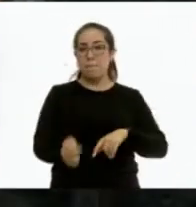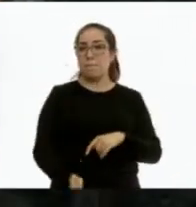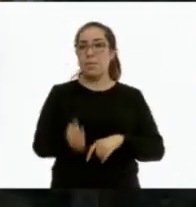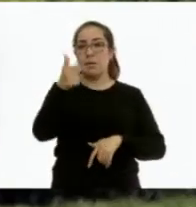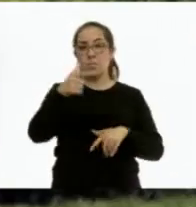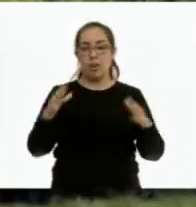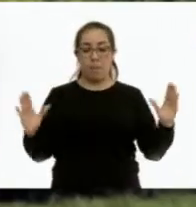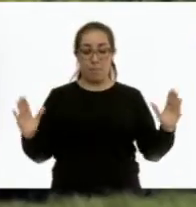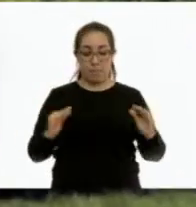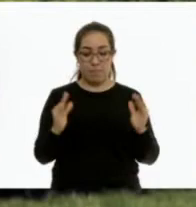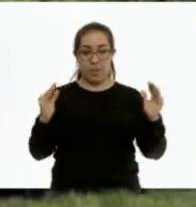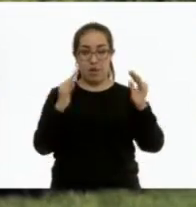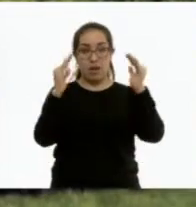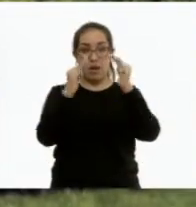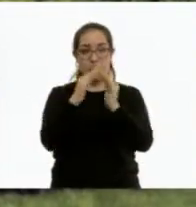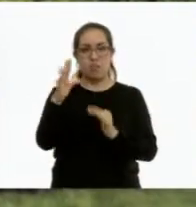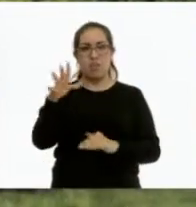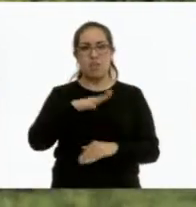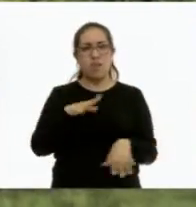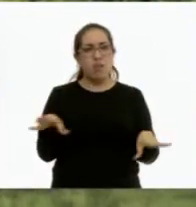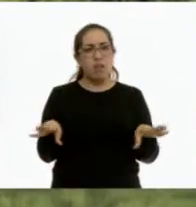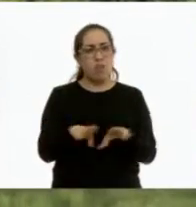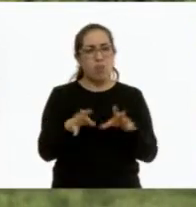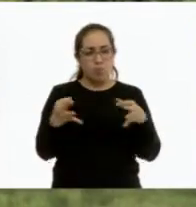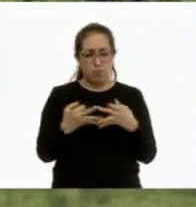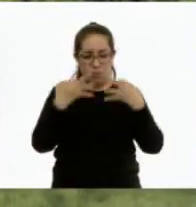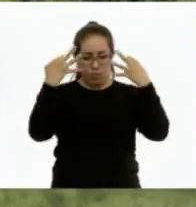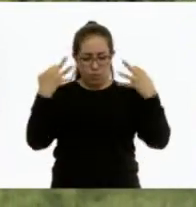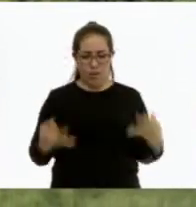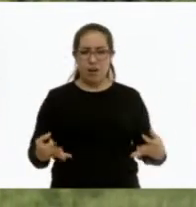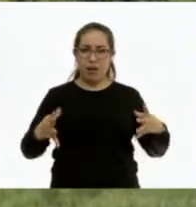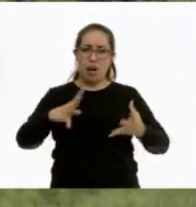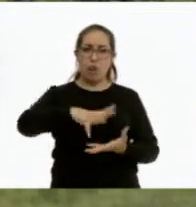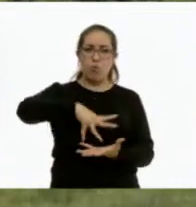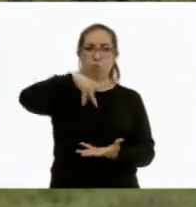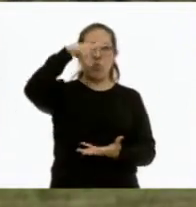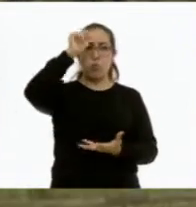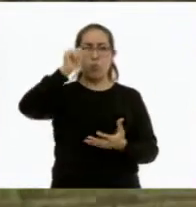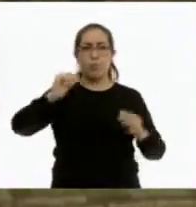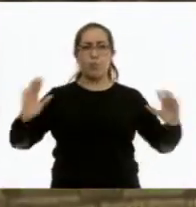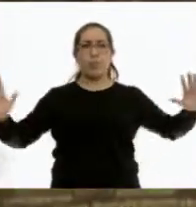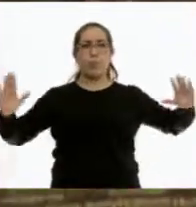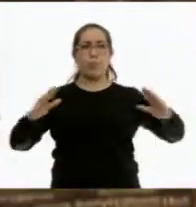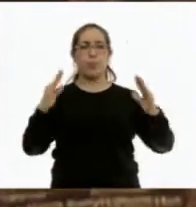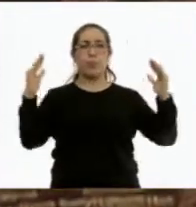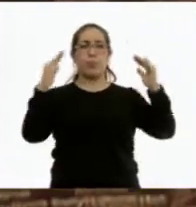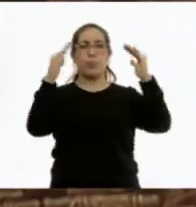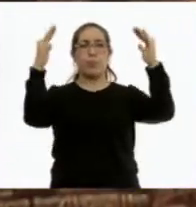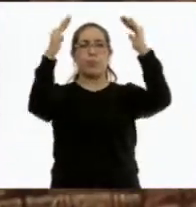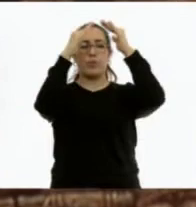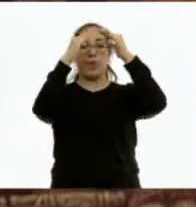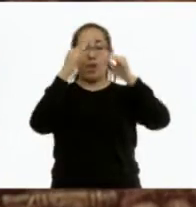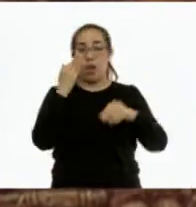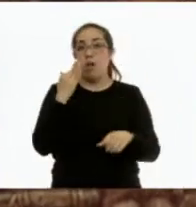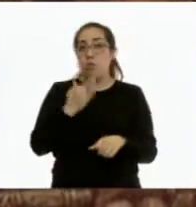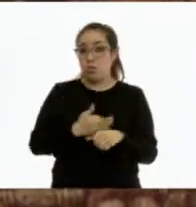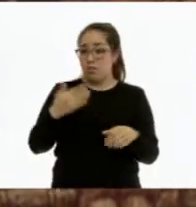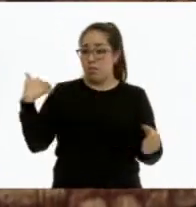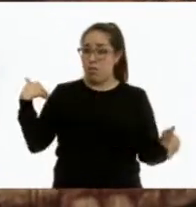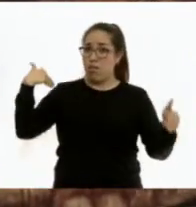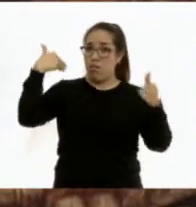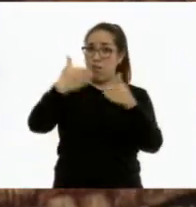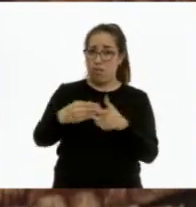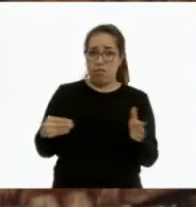mesoamericana, formada por un gigantesco cono de tierra ondulante. Aún hoy día, impresionan las enormes